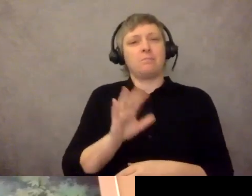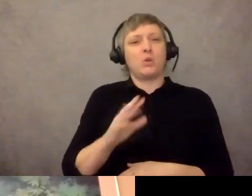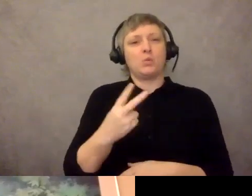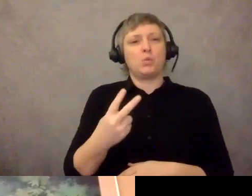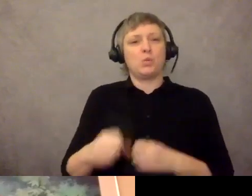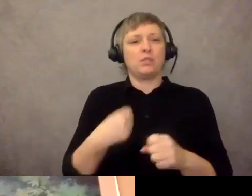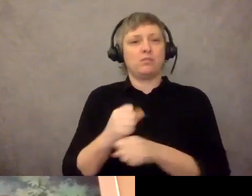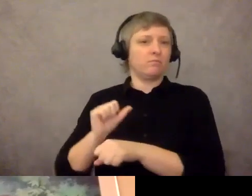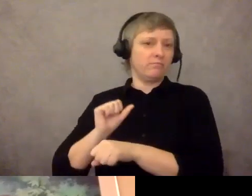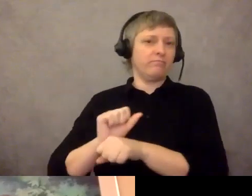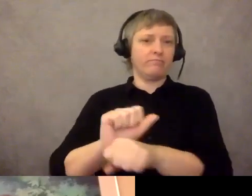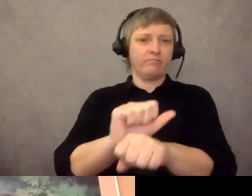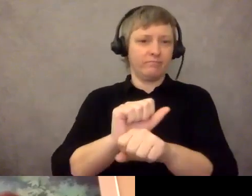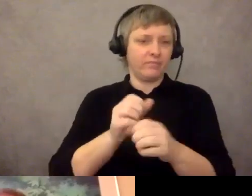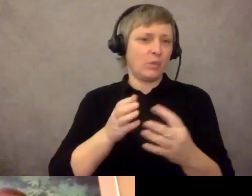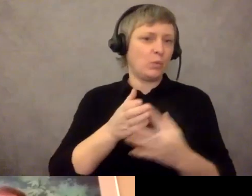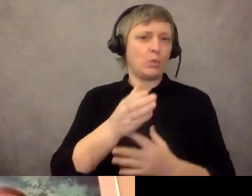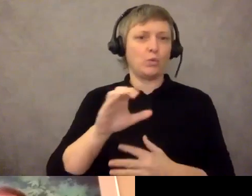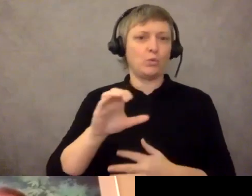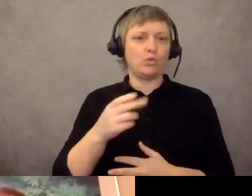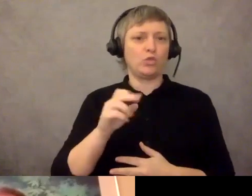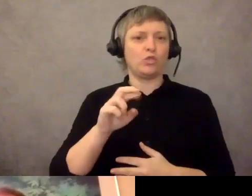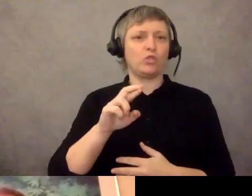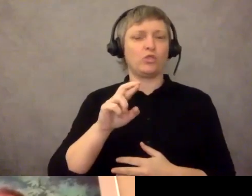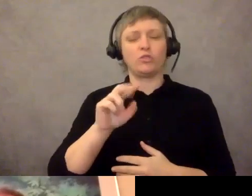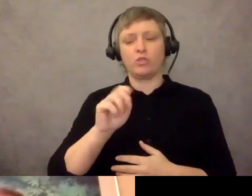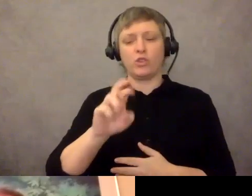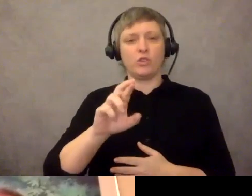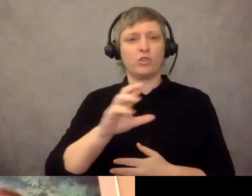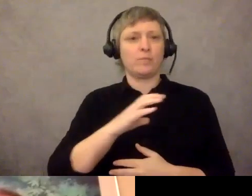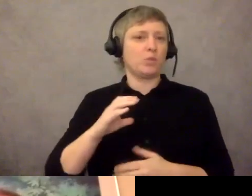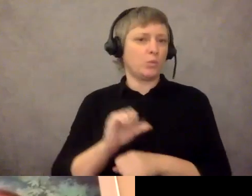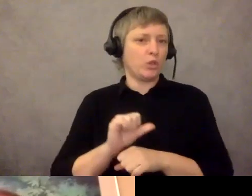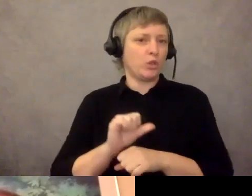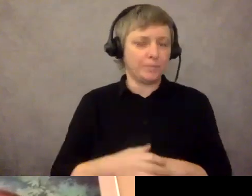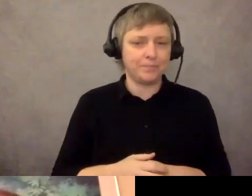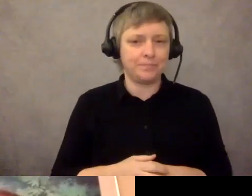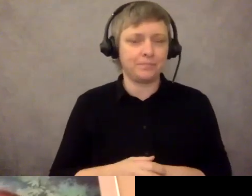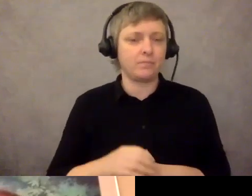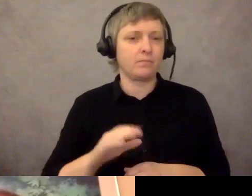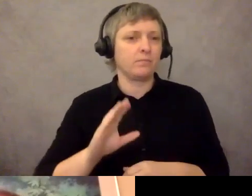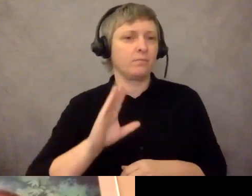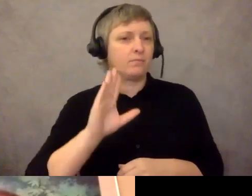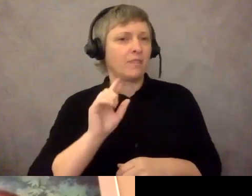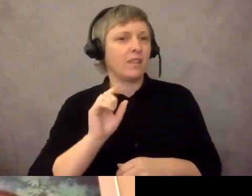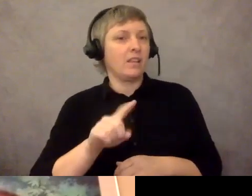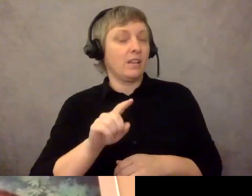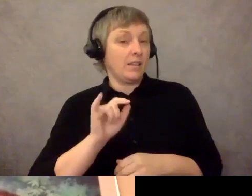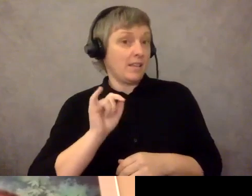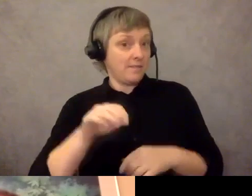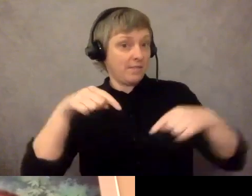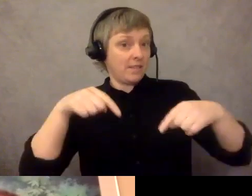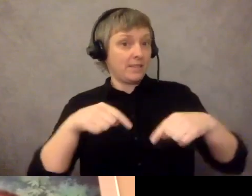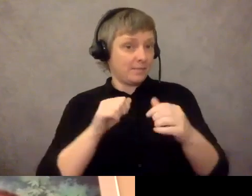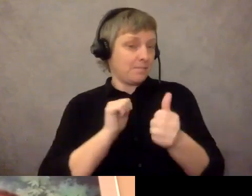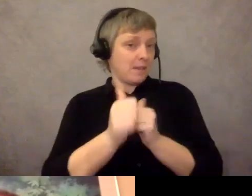para que si pase y tenemos esa conferencia a mediodía mañana, ¿cuánto tiempo